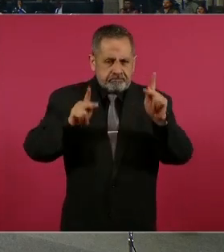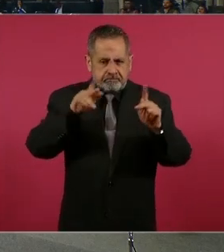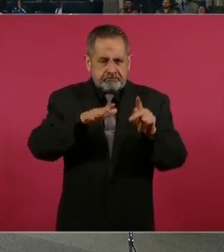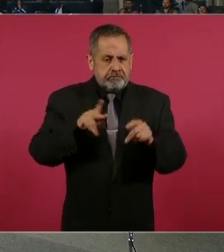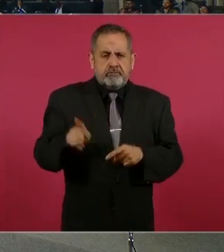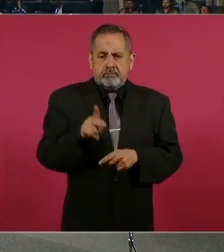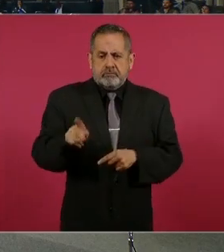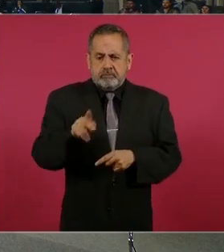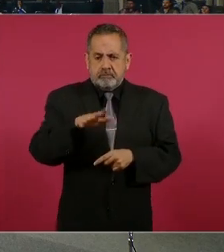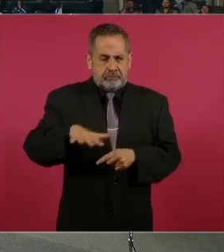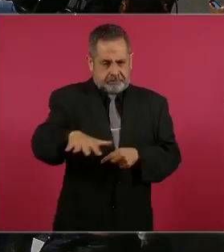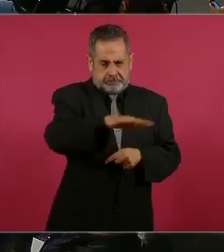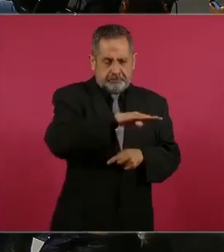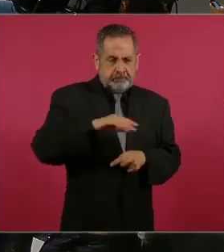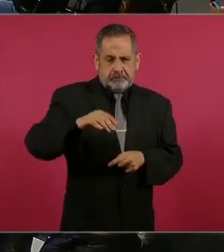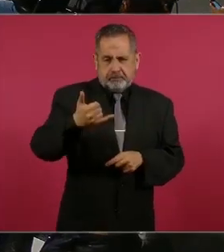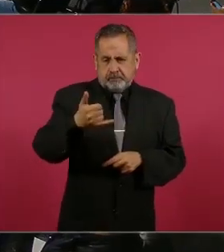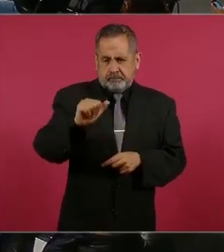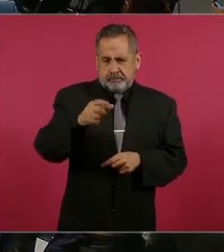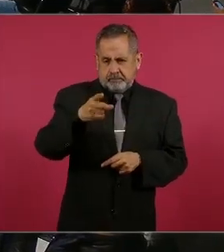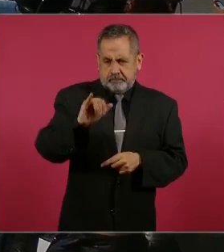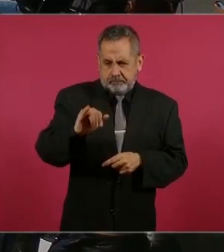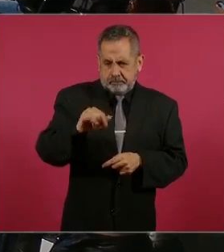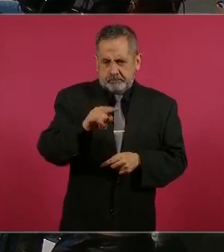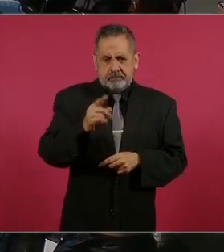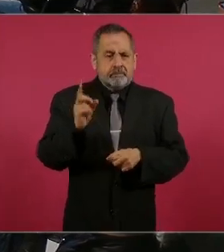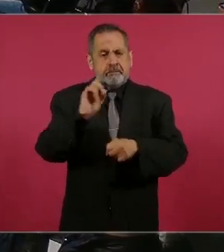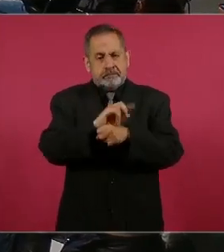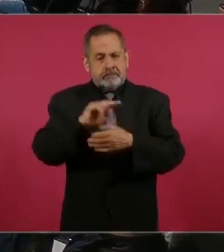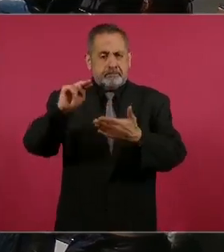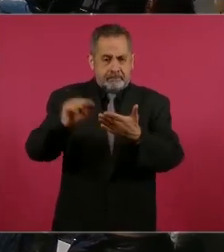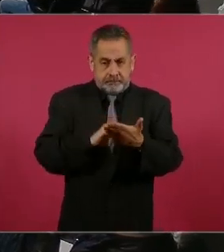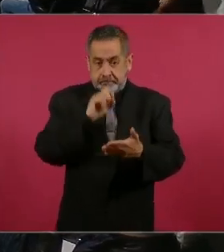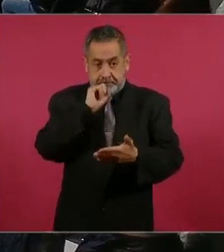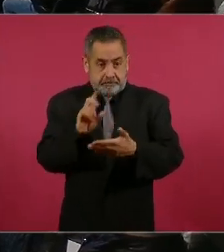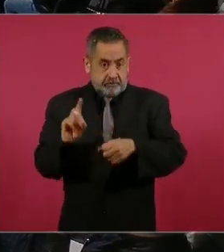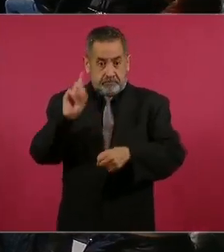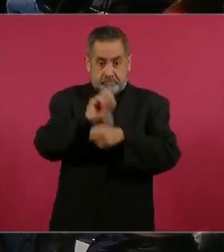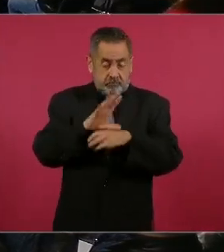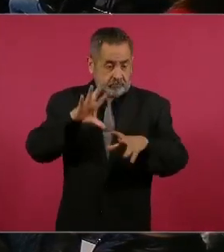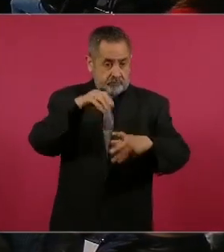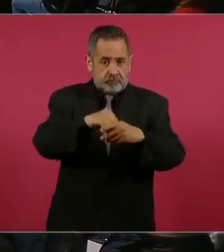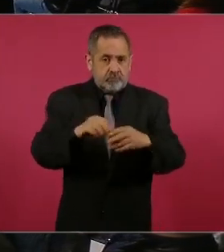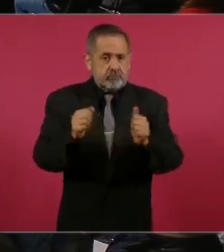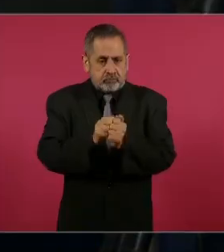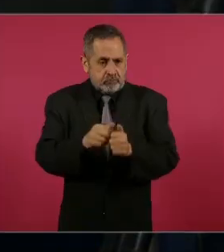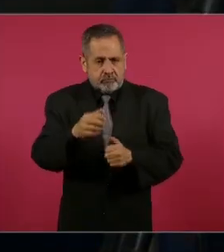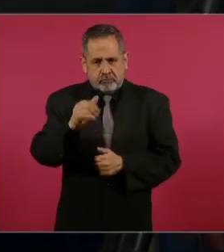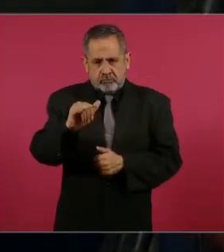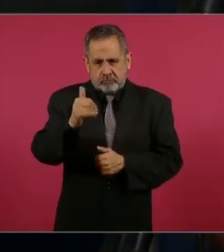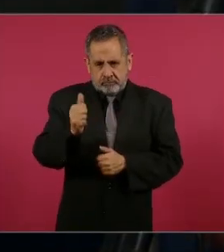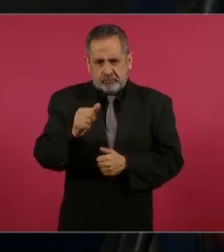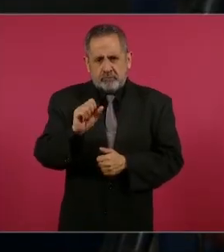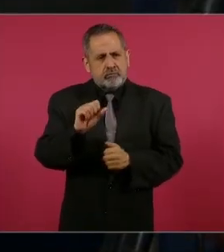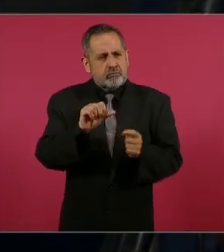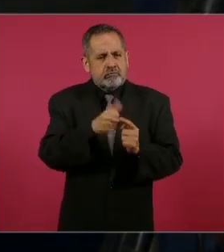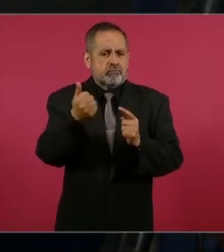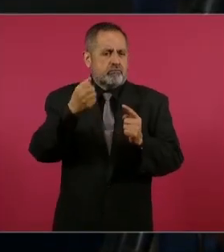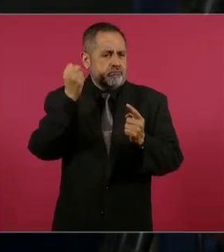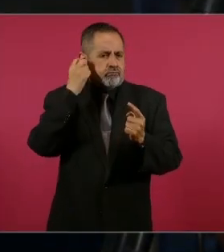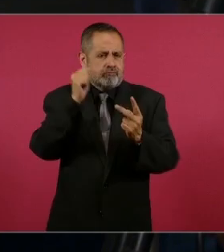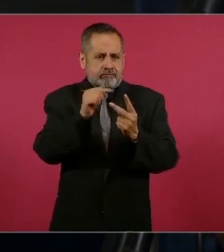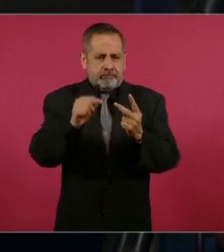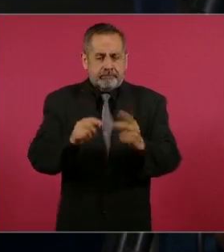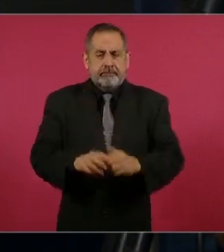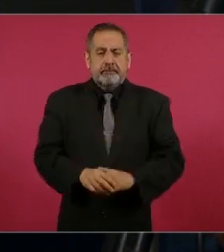hacer de esta firma del decreto, ¿esta firma se haría ahí mismo en el evento con los yaquis o tiene planeada otra cuestión en su agenda ese